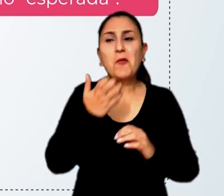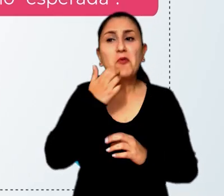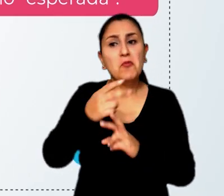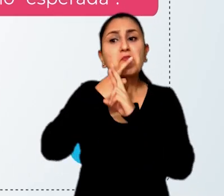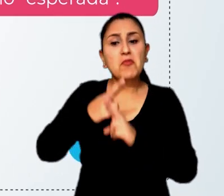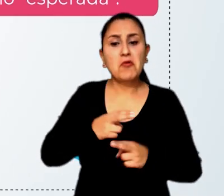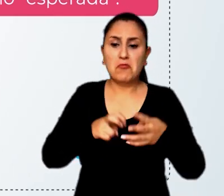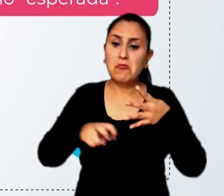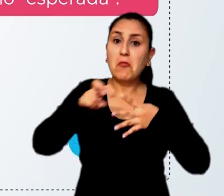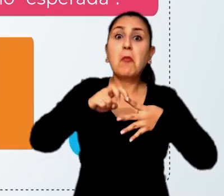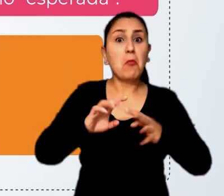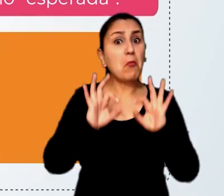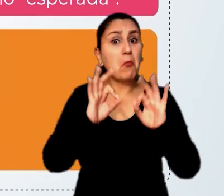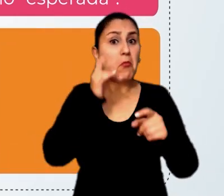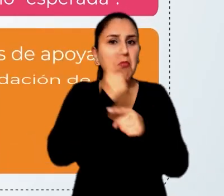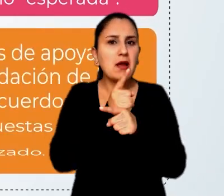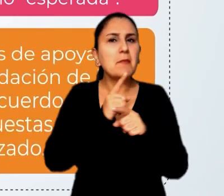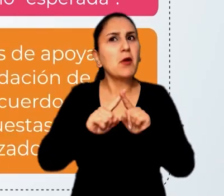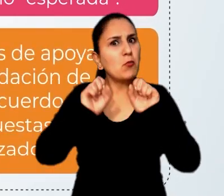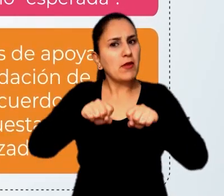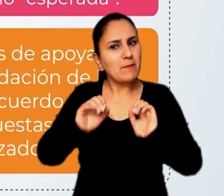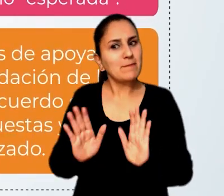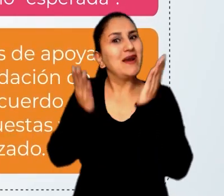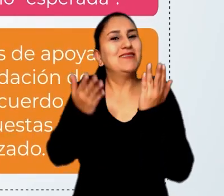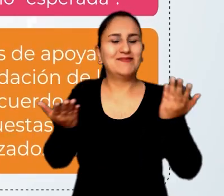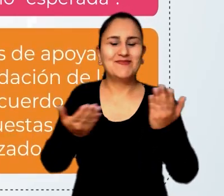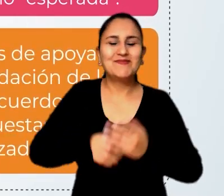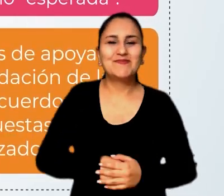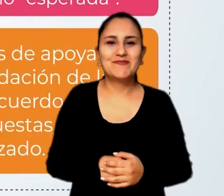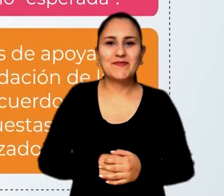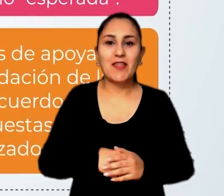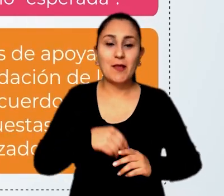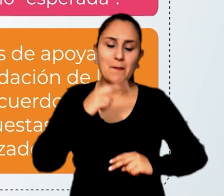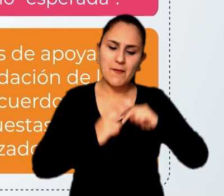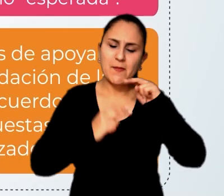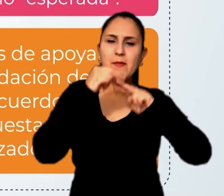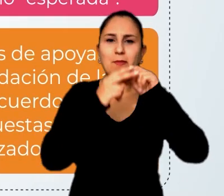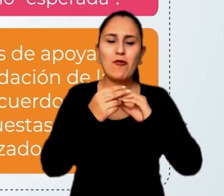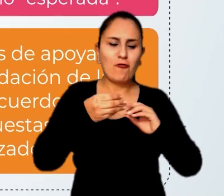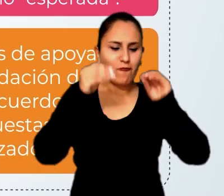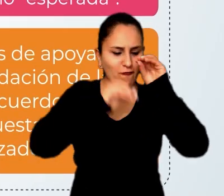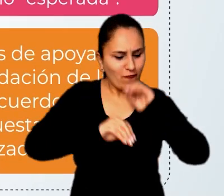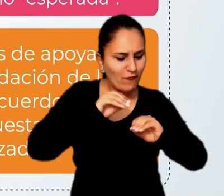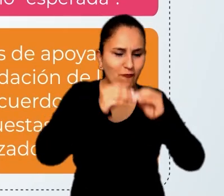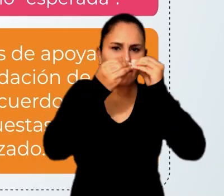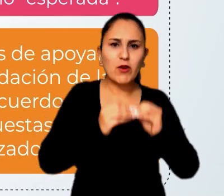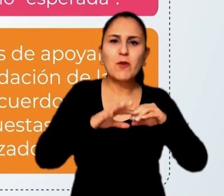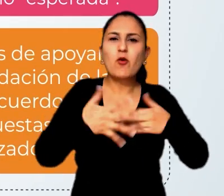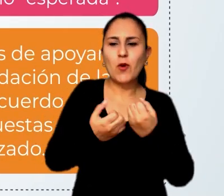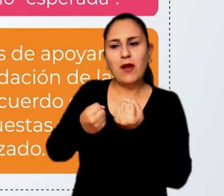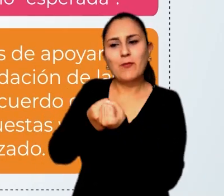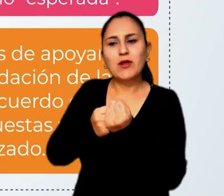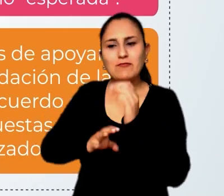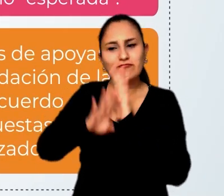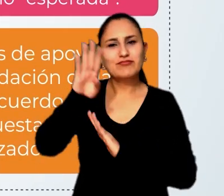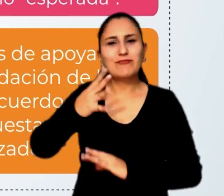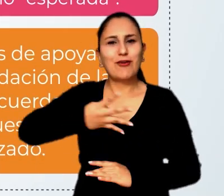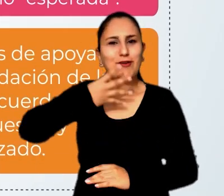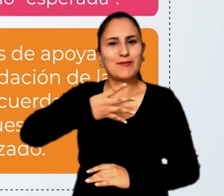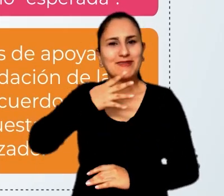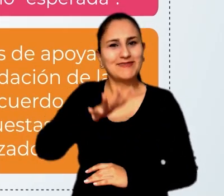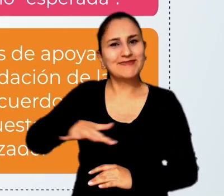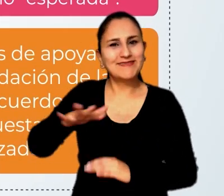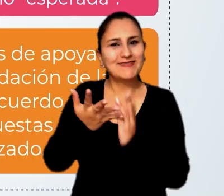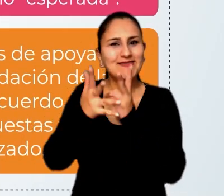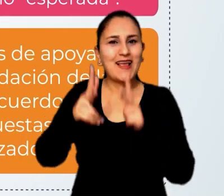esperada construya formas de apoyar el desarrollo y consolidación de las competencias de acuerdo con el